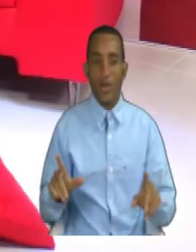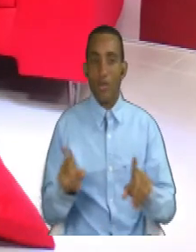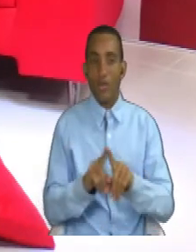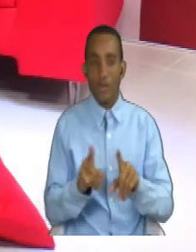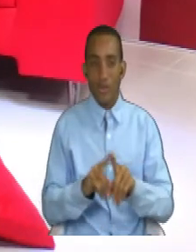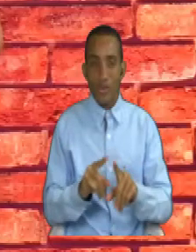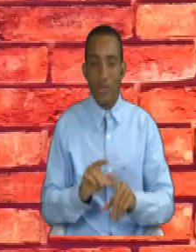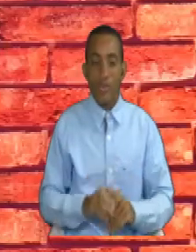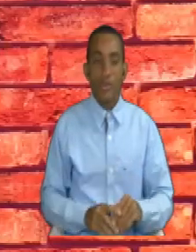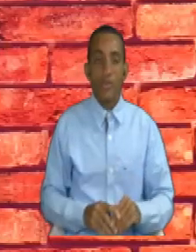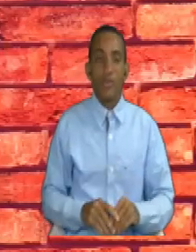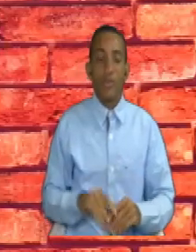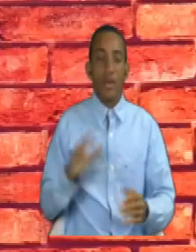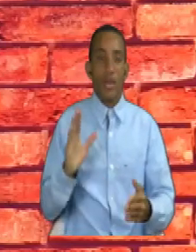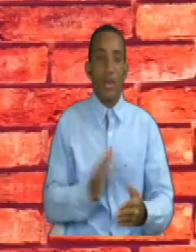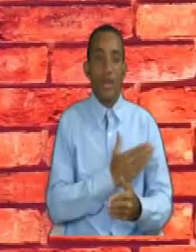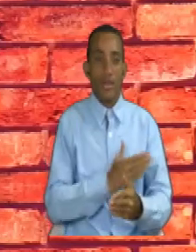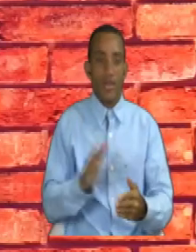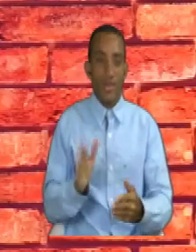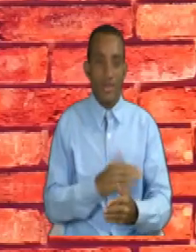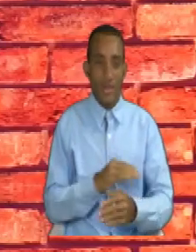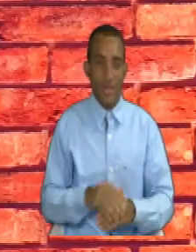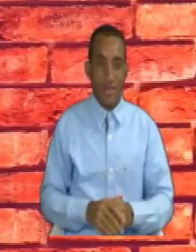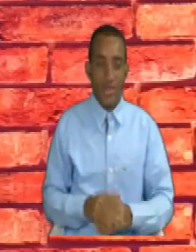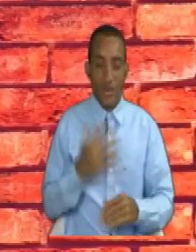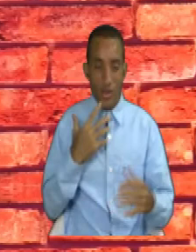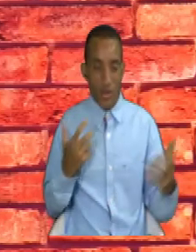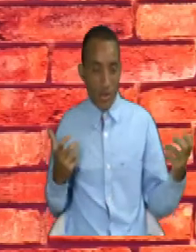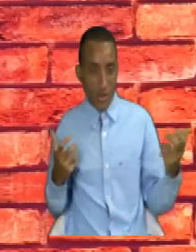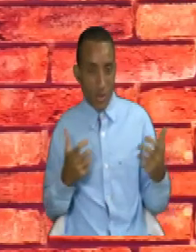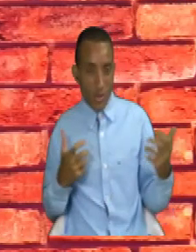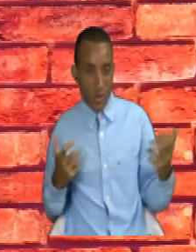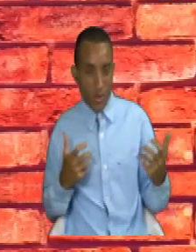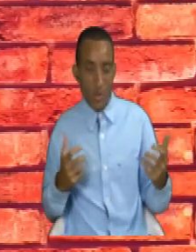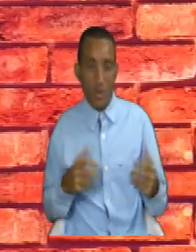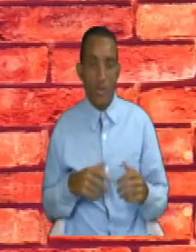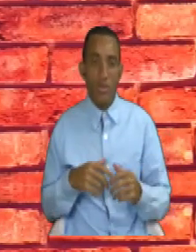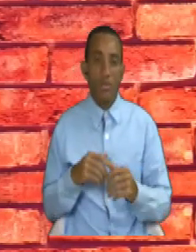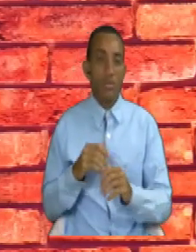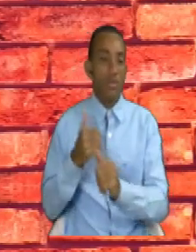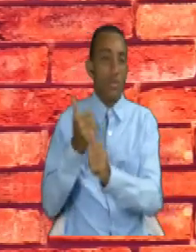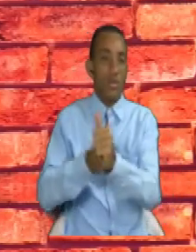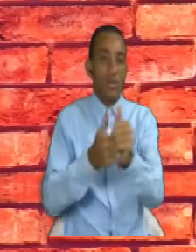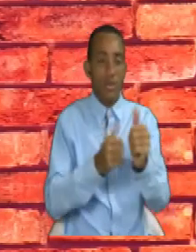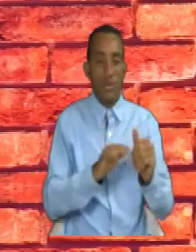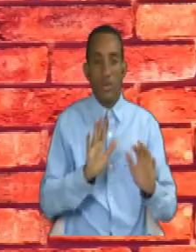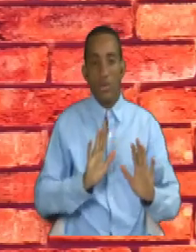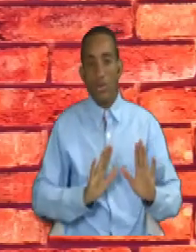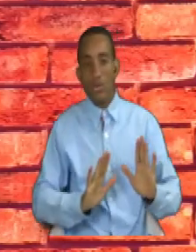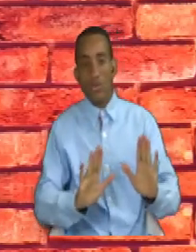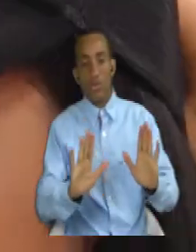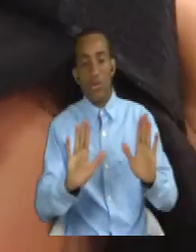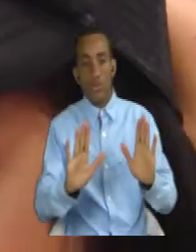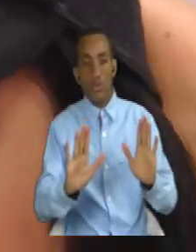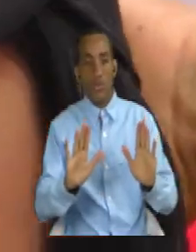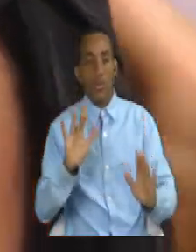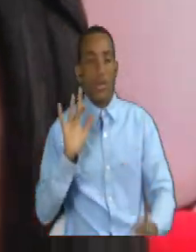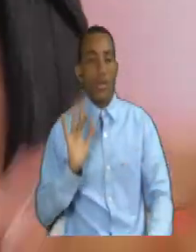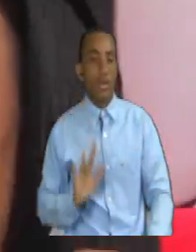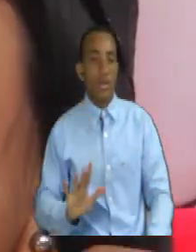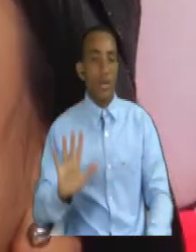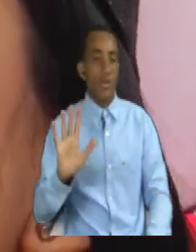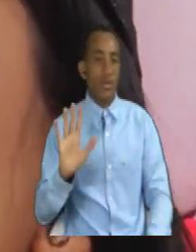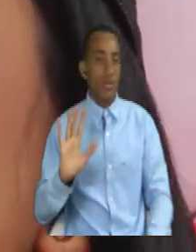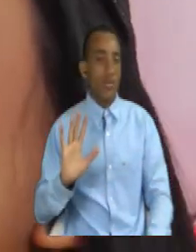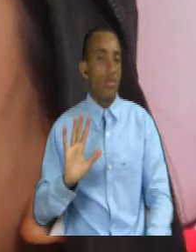voy a lucir, al igual que la canción, mire, la canción, todos hacemos vallenato, todos hacemos, pero cada quien tiene su estilo, ¿sí? Claro que sí. Claro, y este es un tipo de